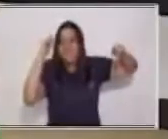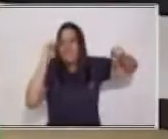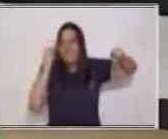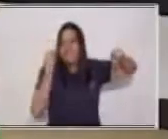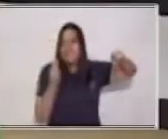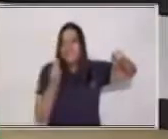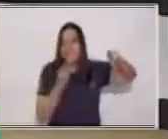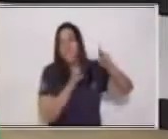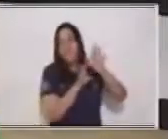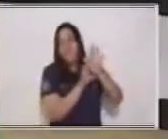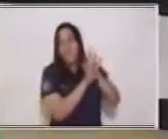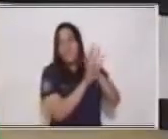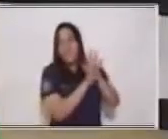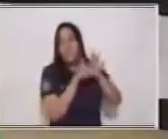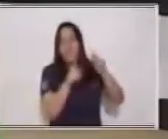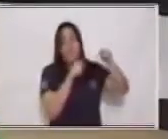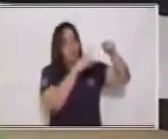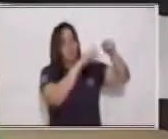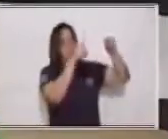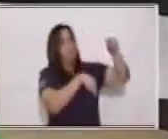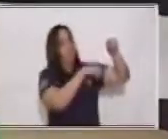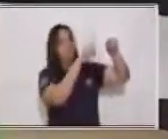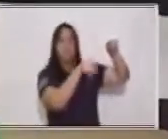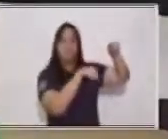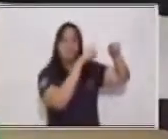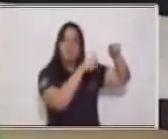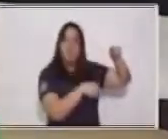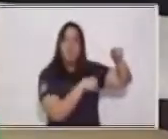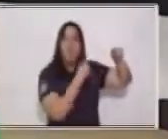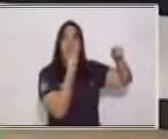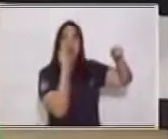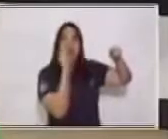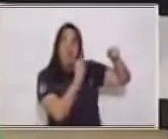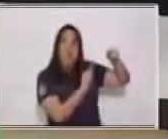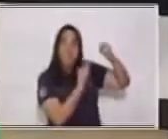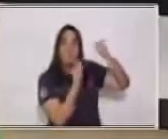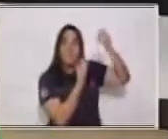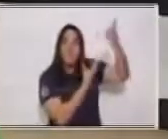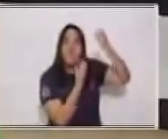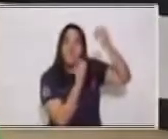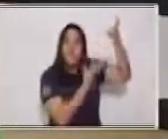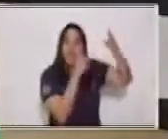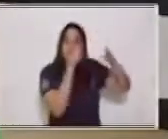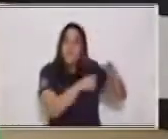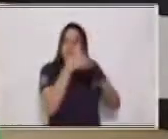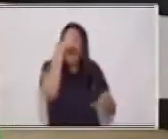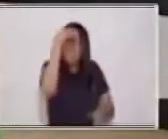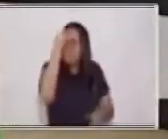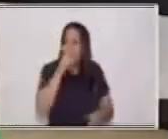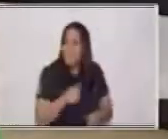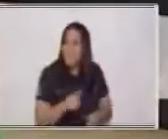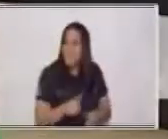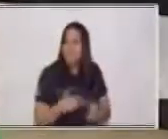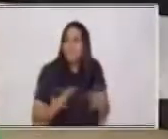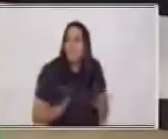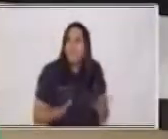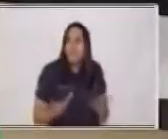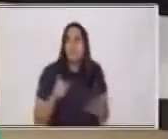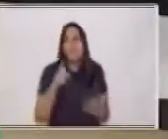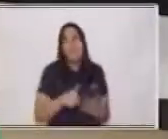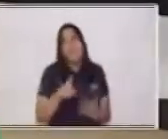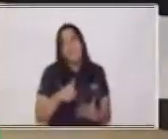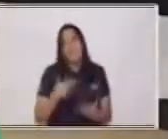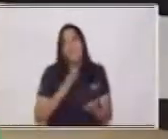girar, va a girar, va a girar y vamos a ir viendo la información de lo que hemos aprendido hoy a través del